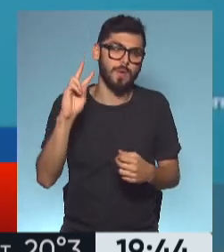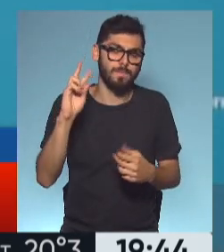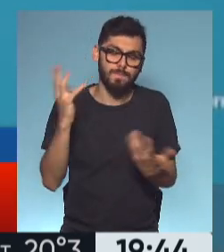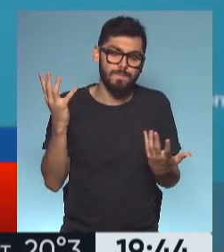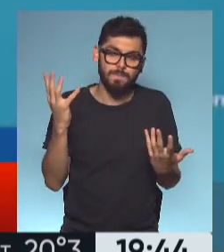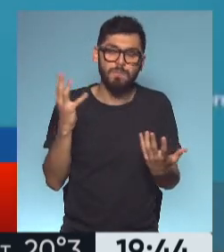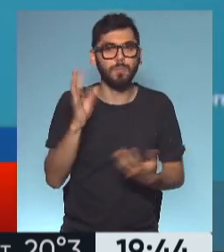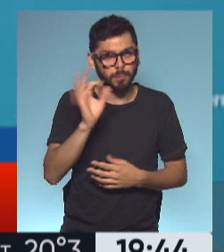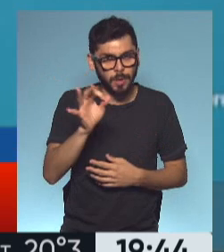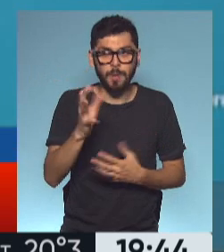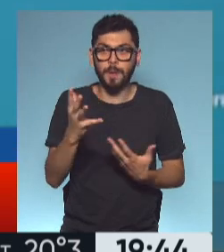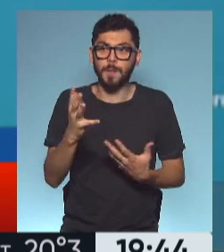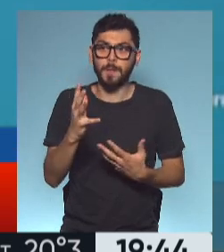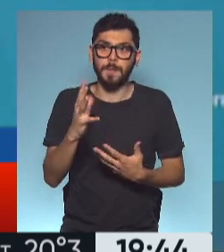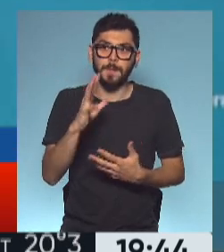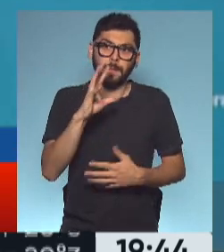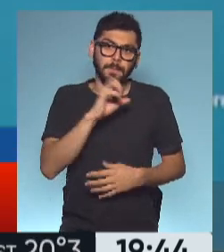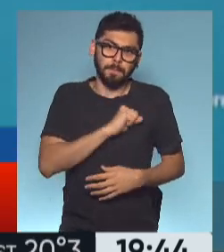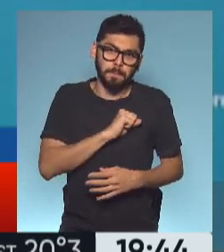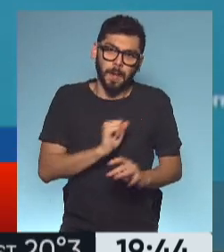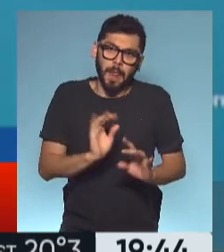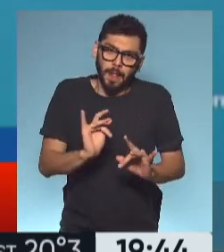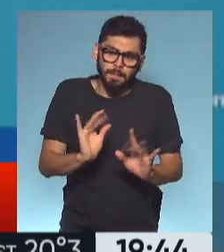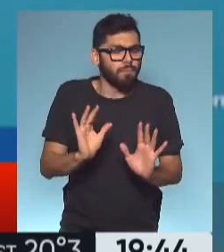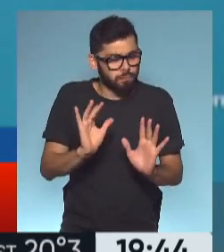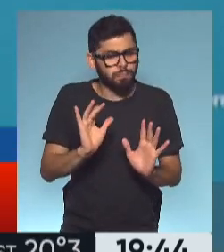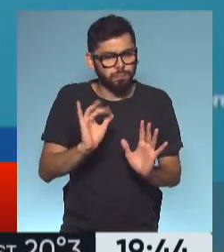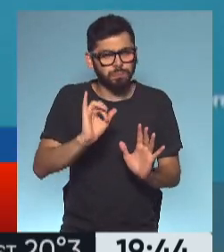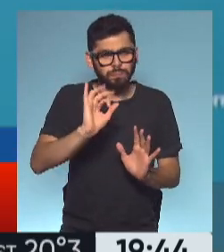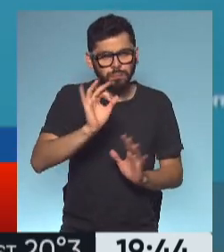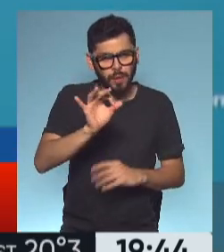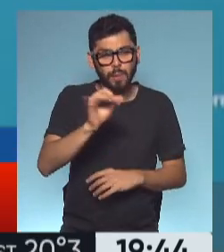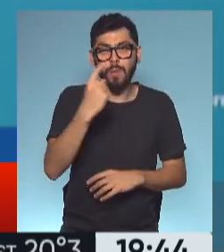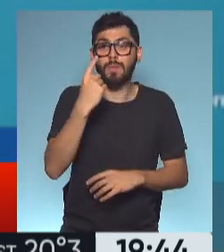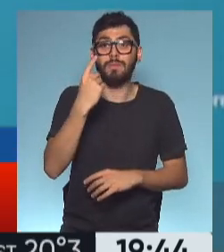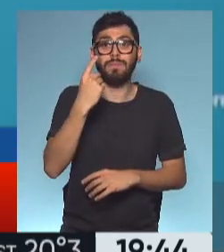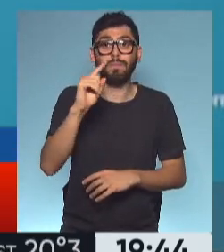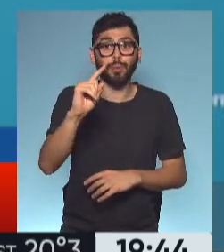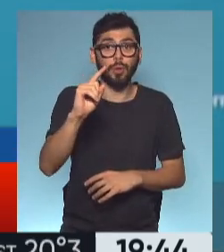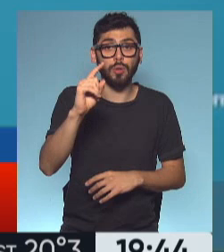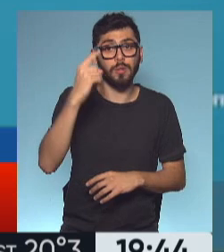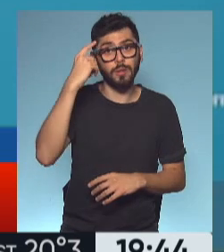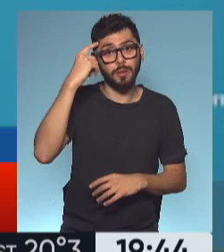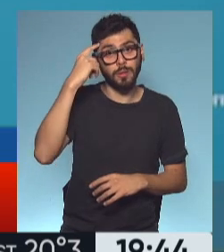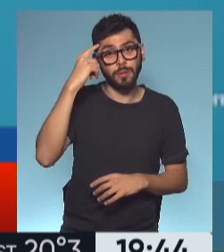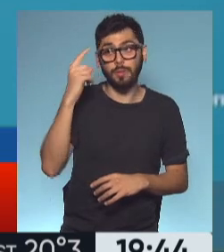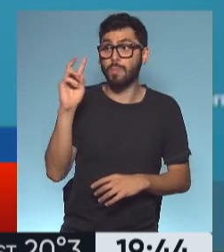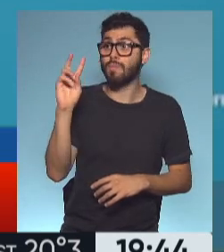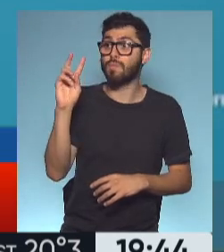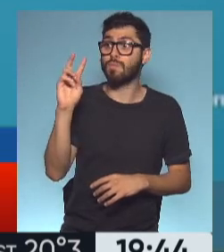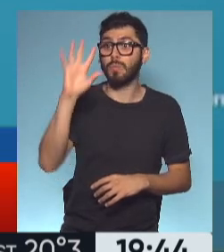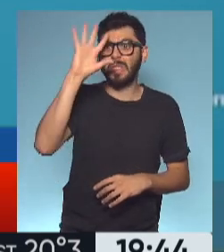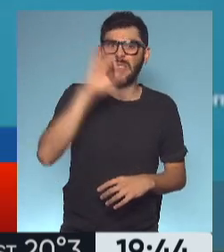involucra sacrificios y dificultades, pero no sé qué sacrificio puede ser mayor que la pérdida de